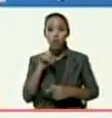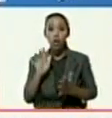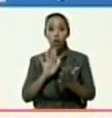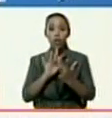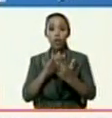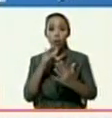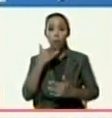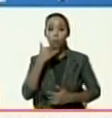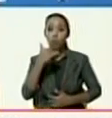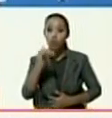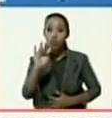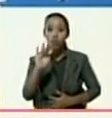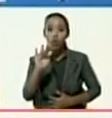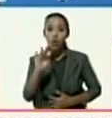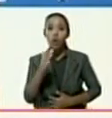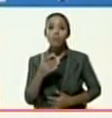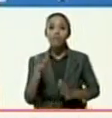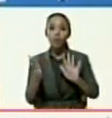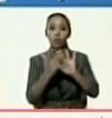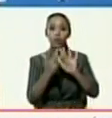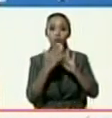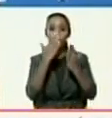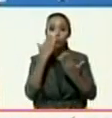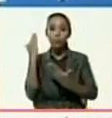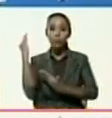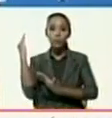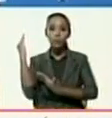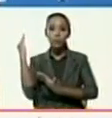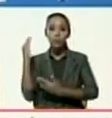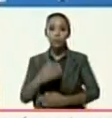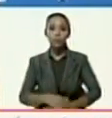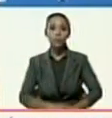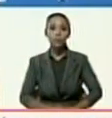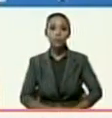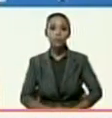emisiones de La Noticia. Por lo pronto retornamos el contacto informativo a los estudios de Venezolana de Televisión.